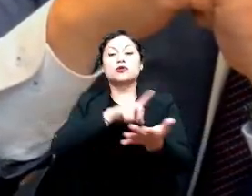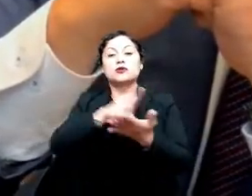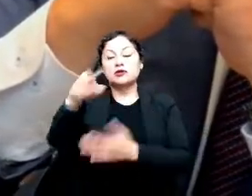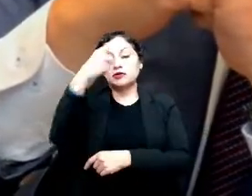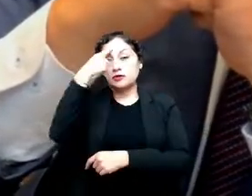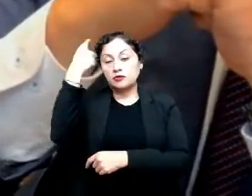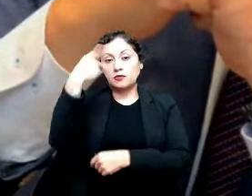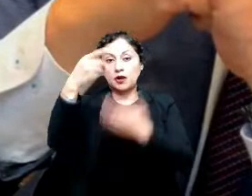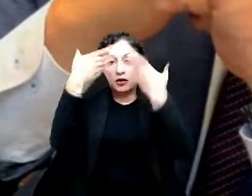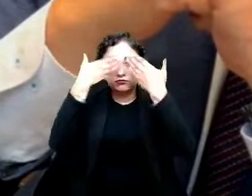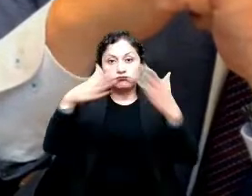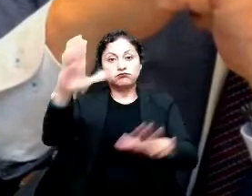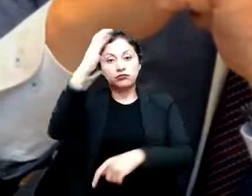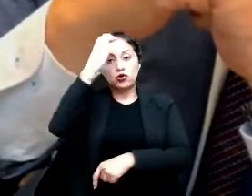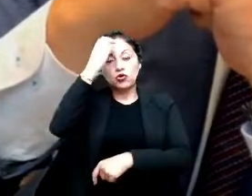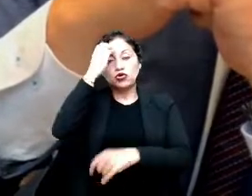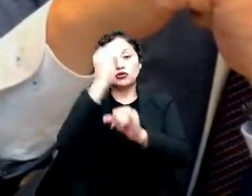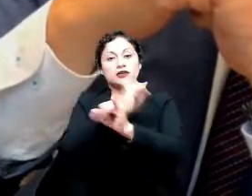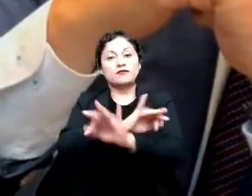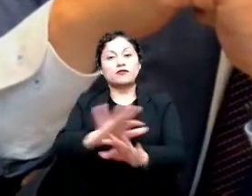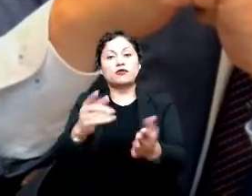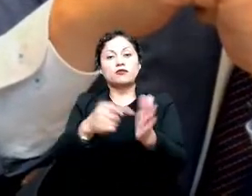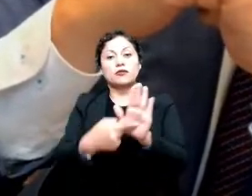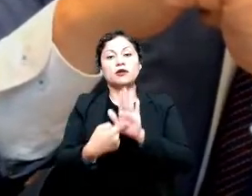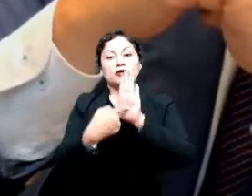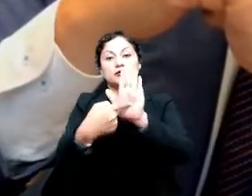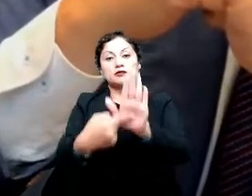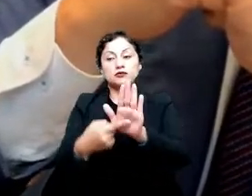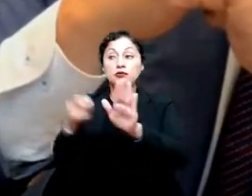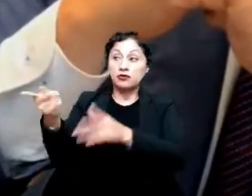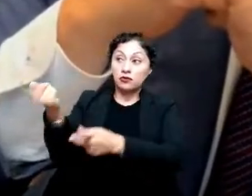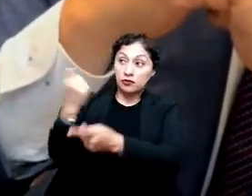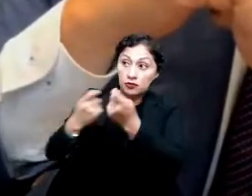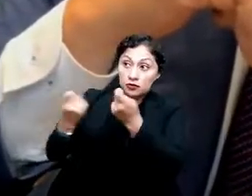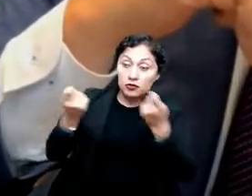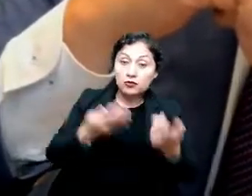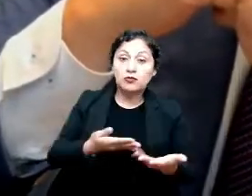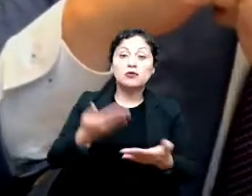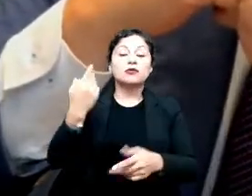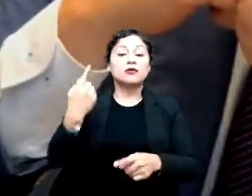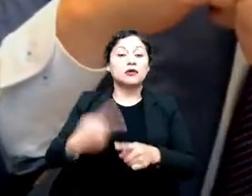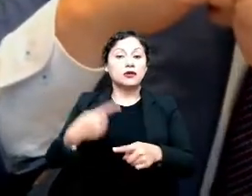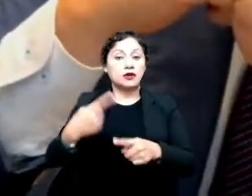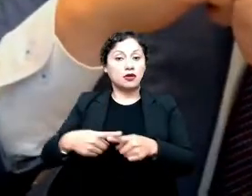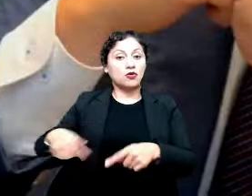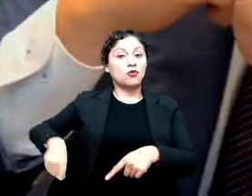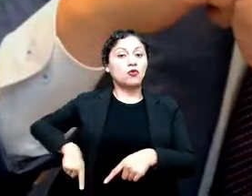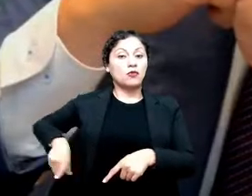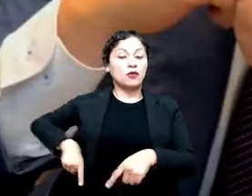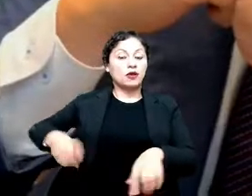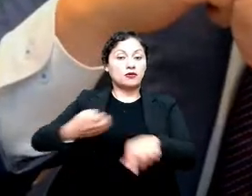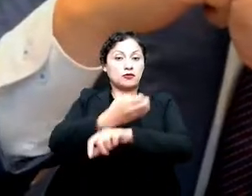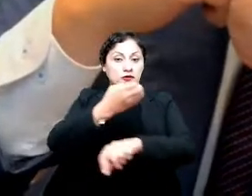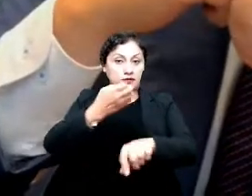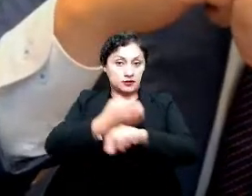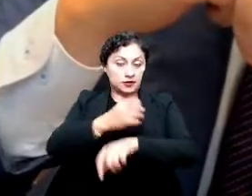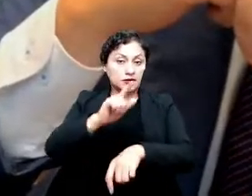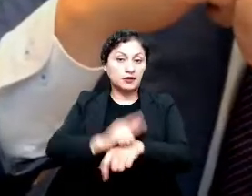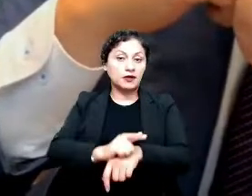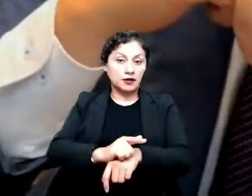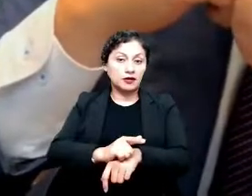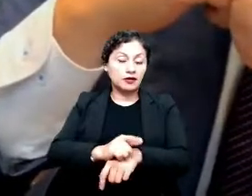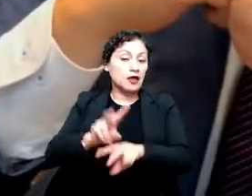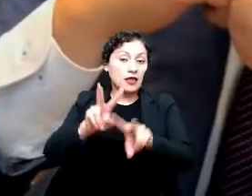conocer la información que nos viene a traer el gobierno del Estado en algo tan importante como es el tema de